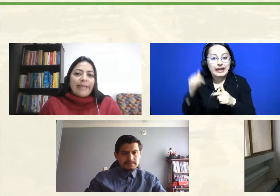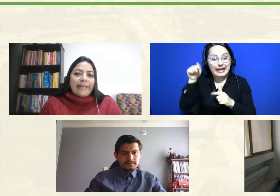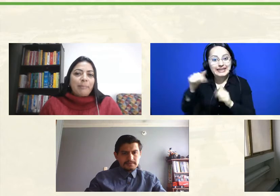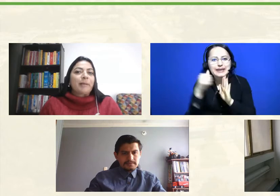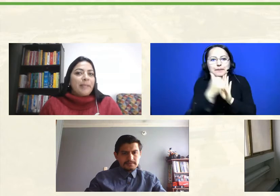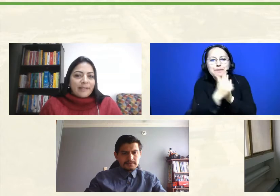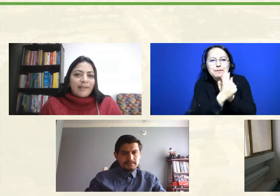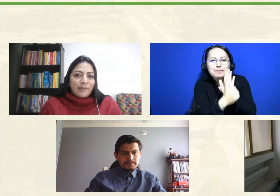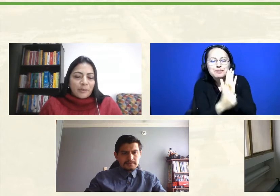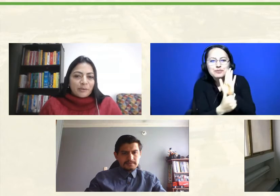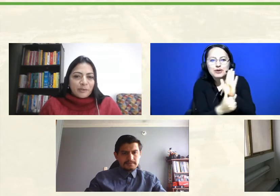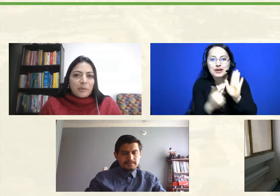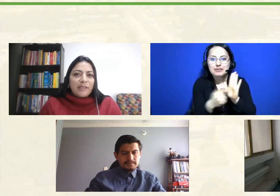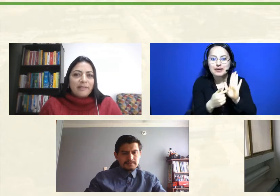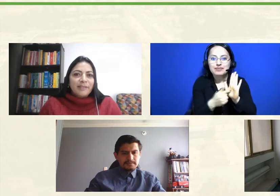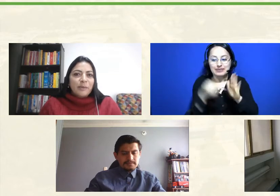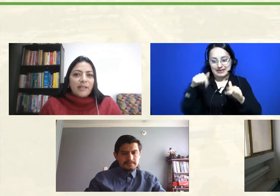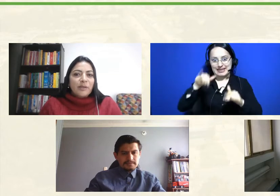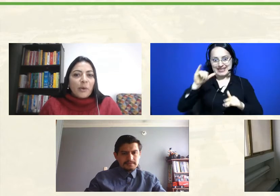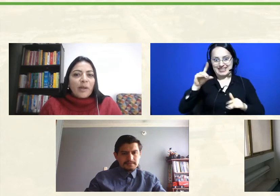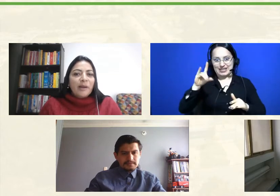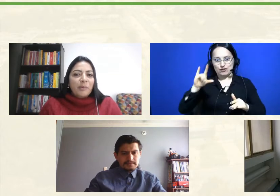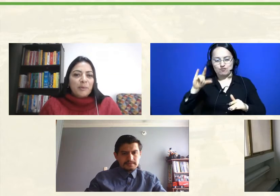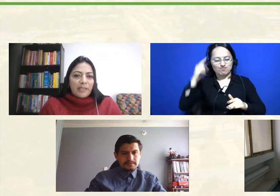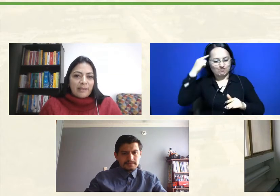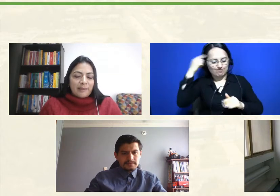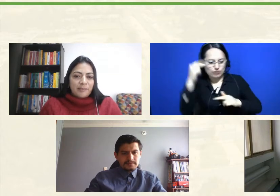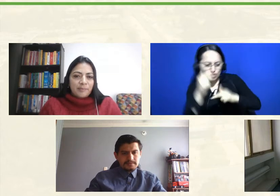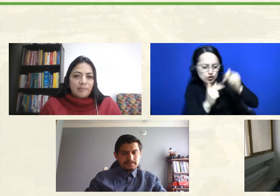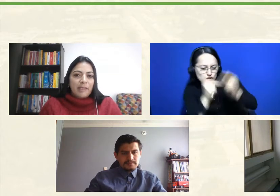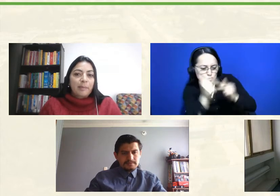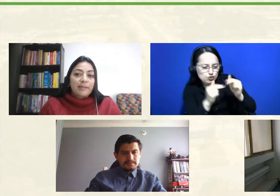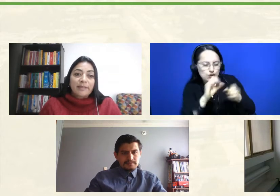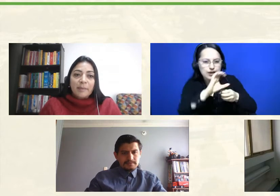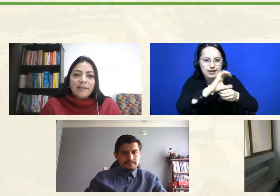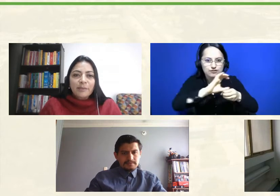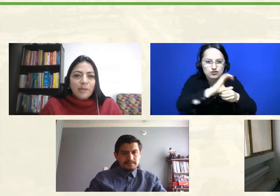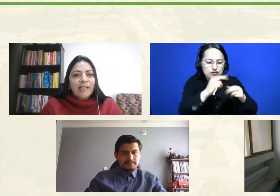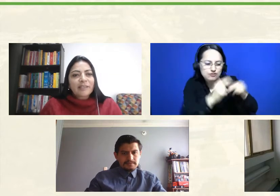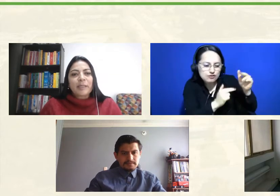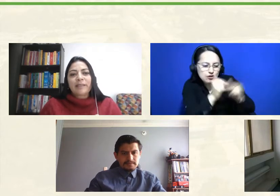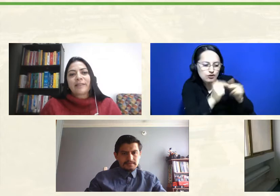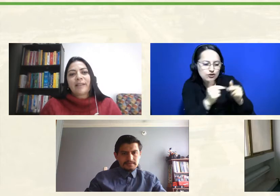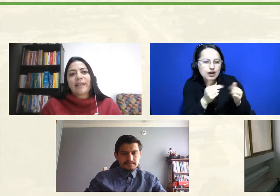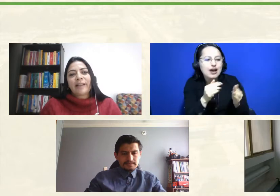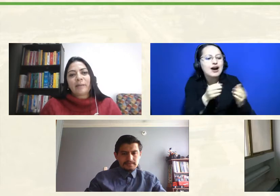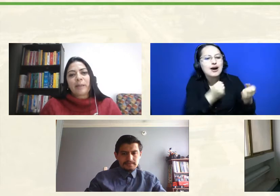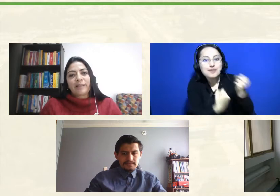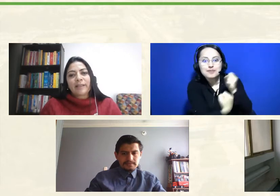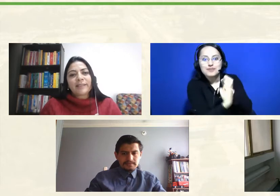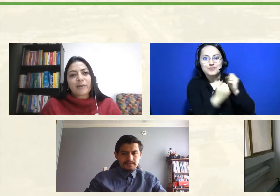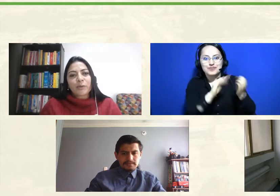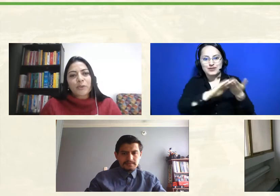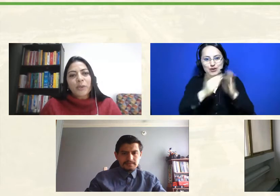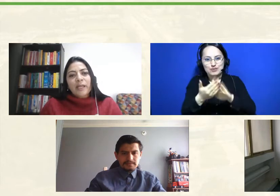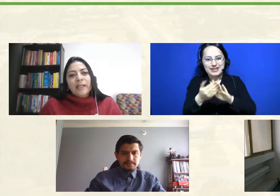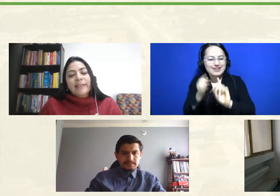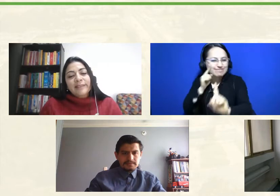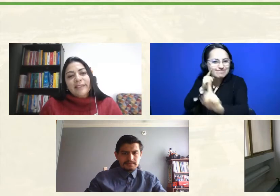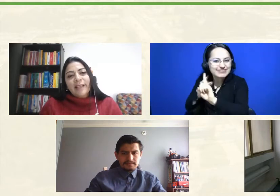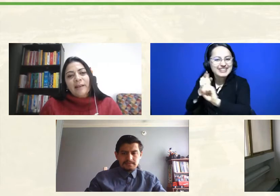que permite al IDU construir ciudad con la comunidad, que precisamente es una de las metas del Plan de